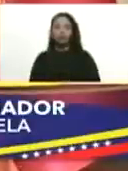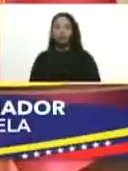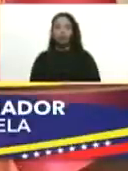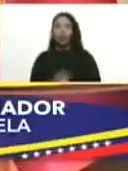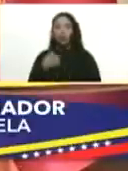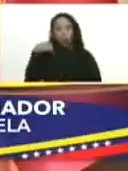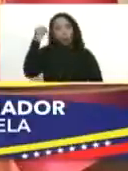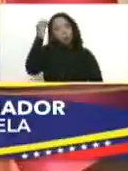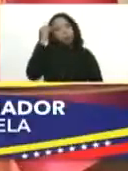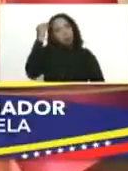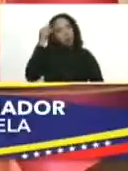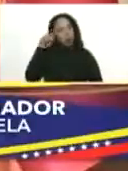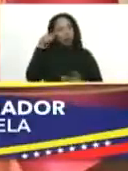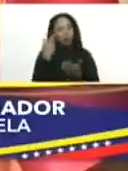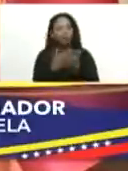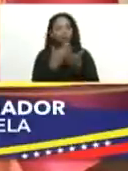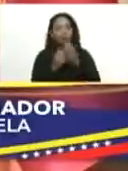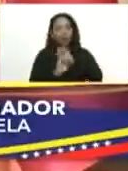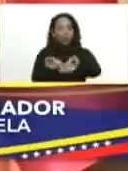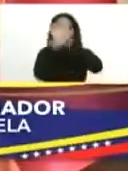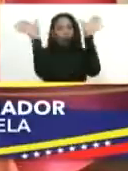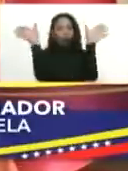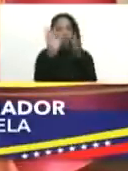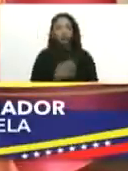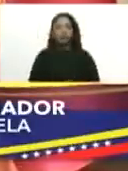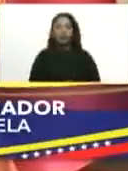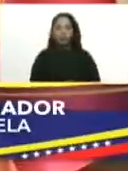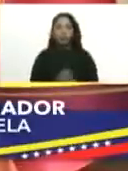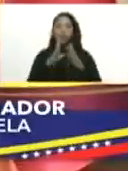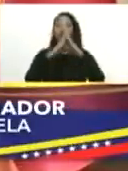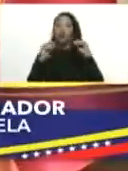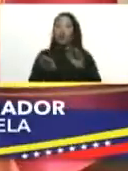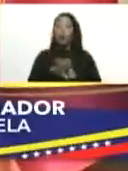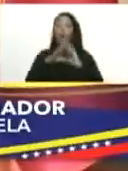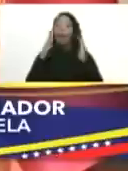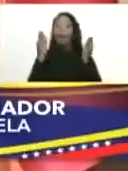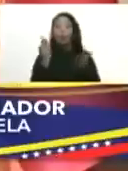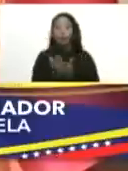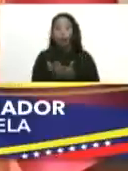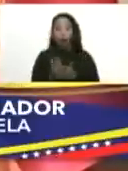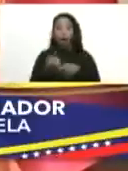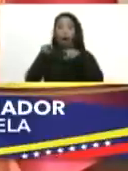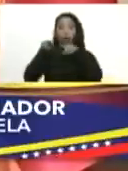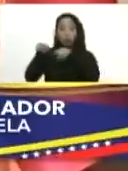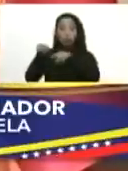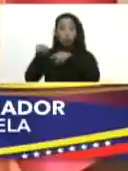Creo que es evidente, creo que todos en el mundo así